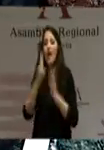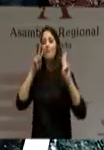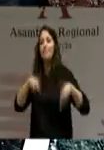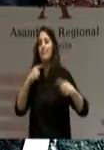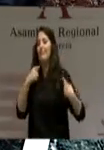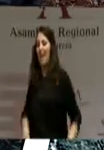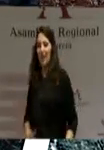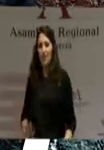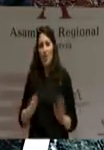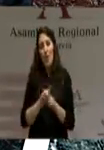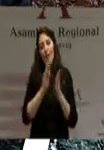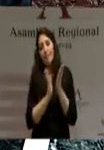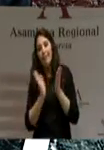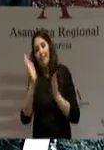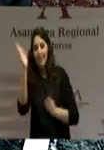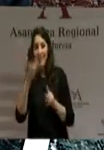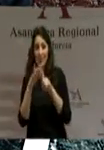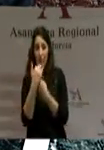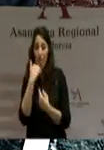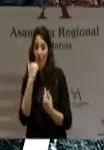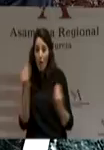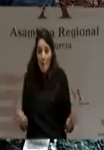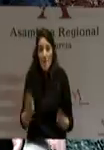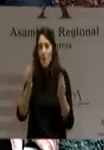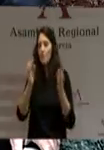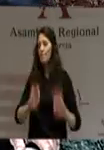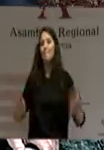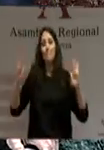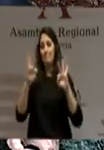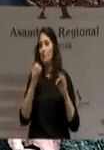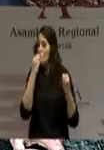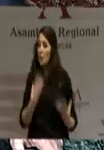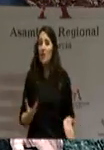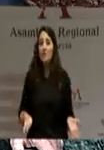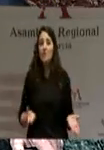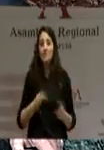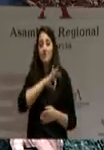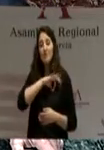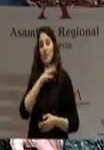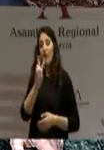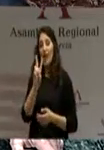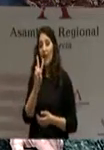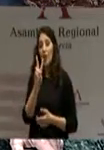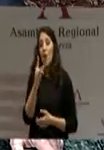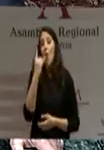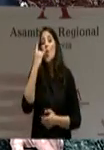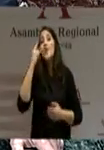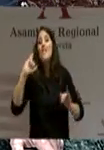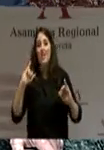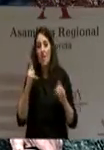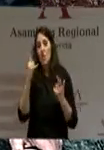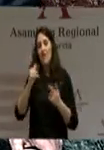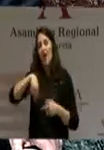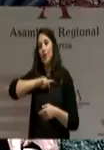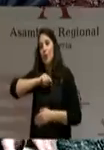no como un encarrilamiento de la situación. Muy bien, el señor Valcárcel, por una vez, nos ha hecho caso y